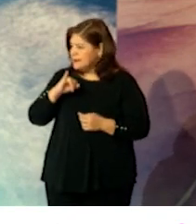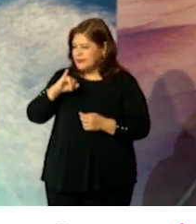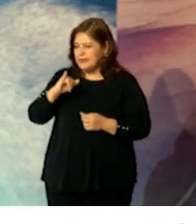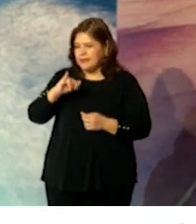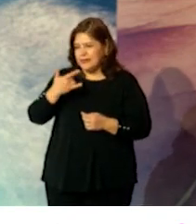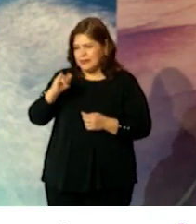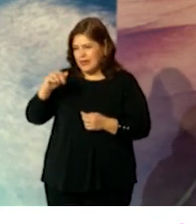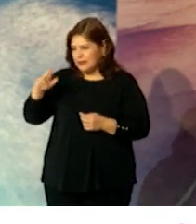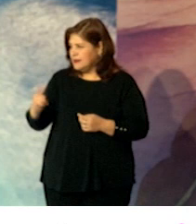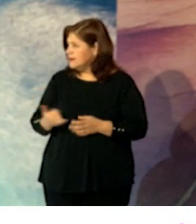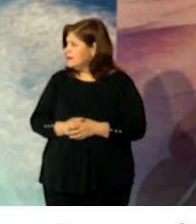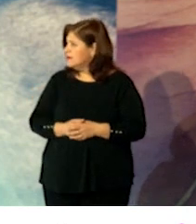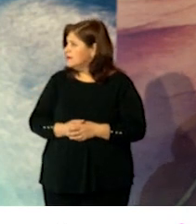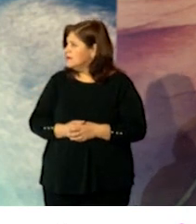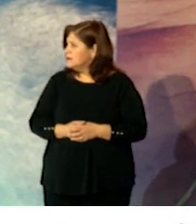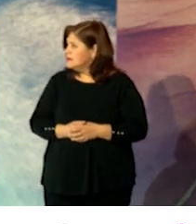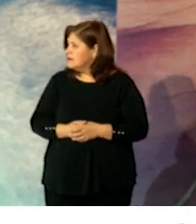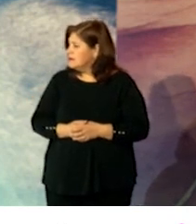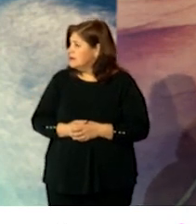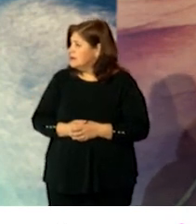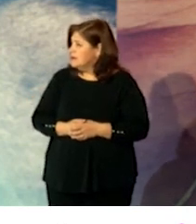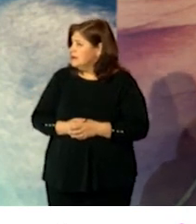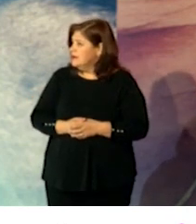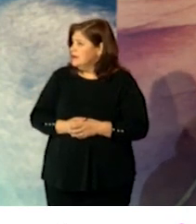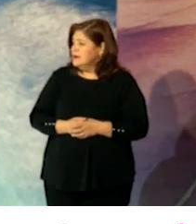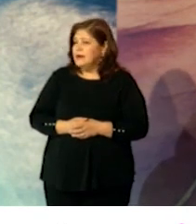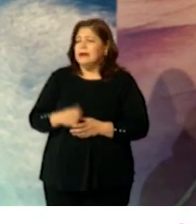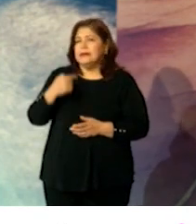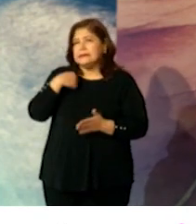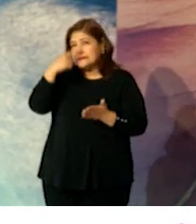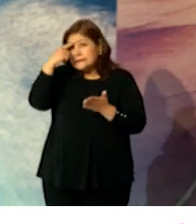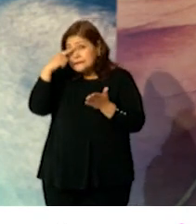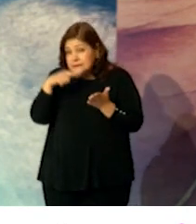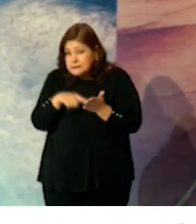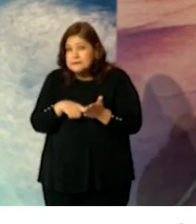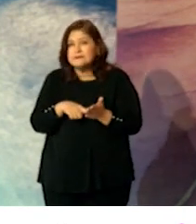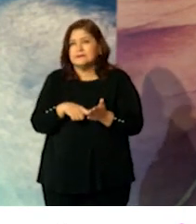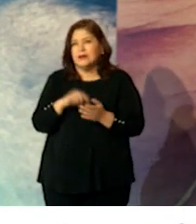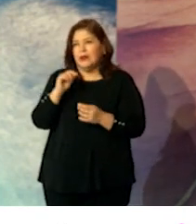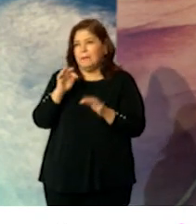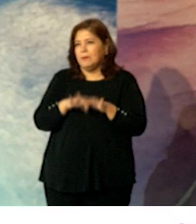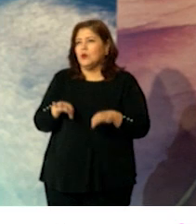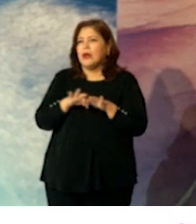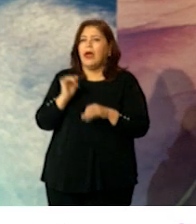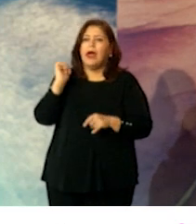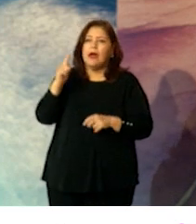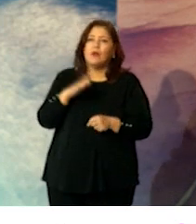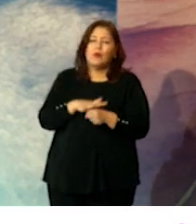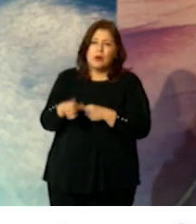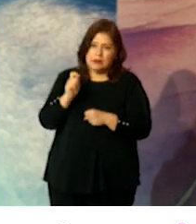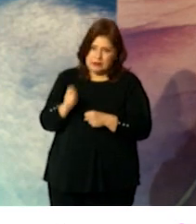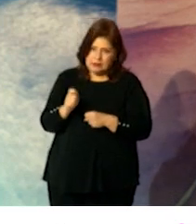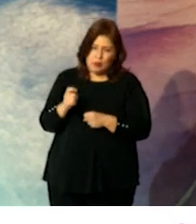favor. Sí, pues creo que algo importante, y coincido aquí, es de que la parte